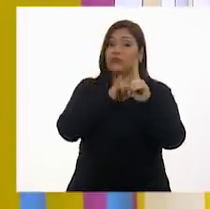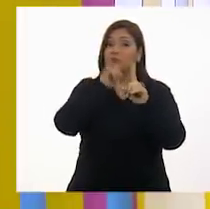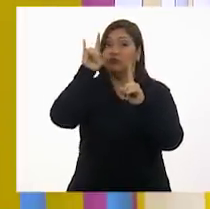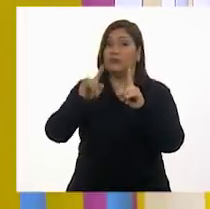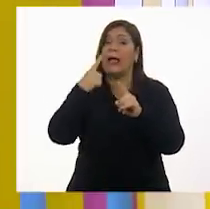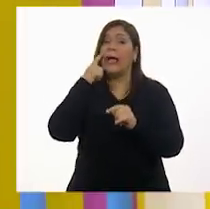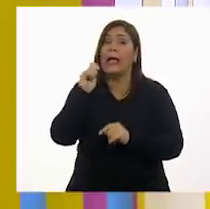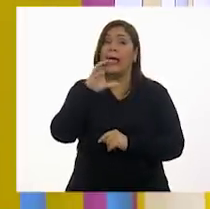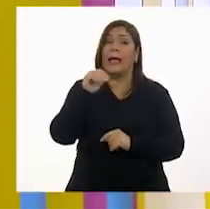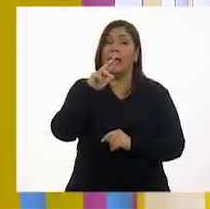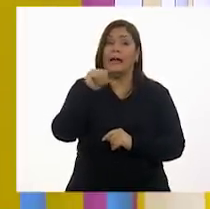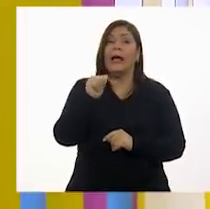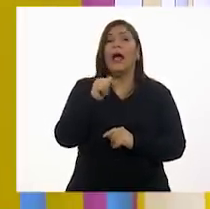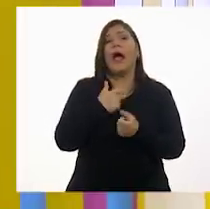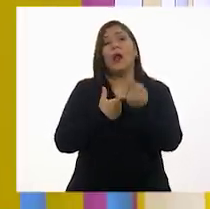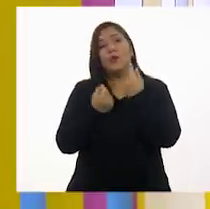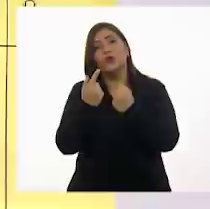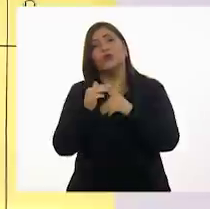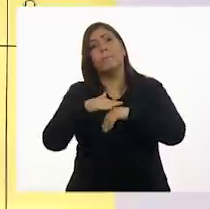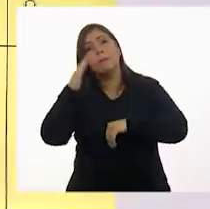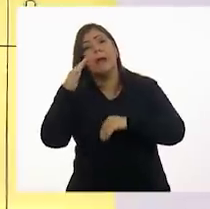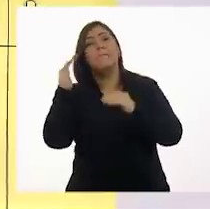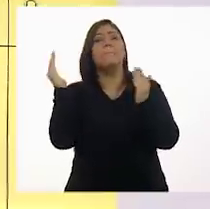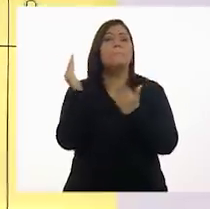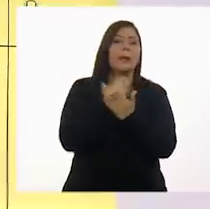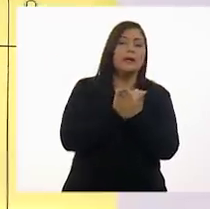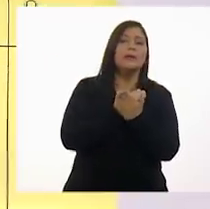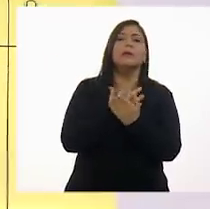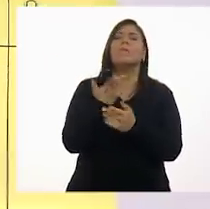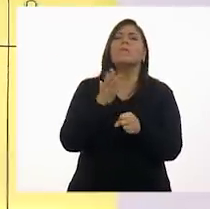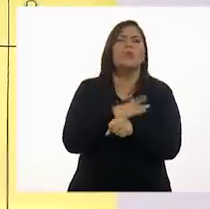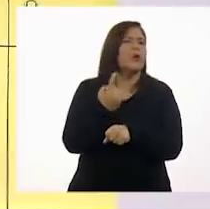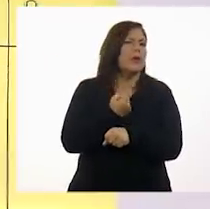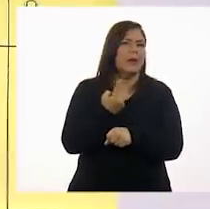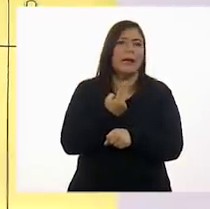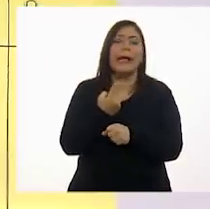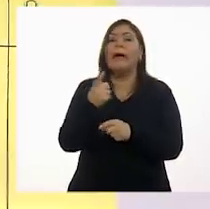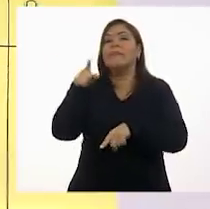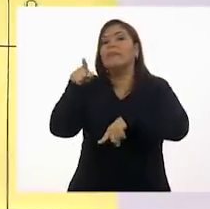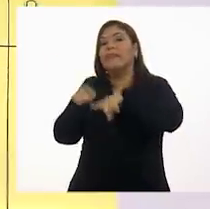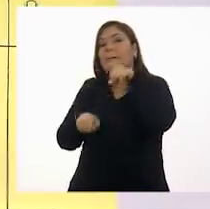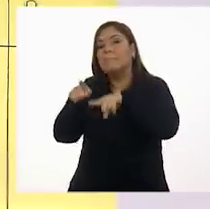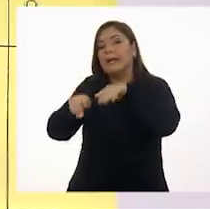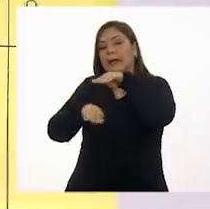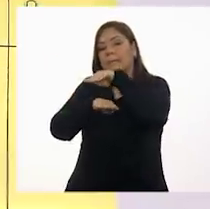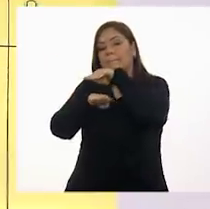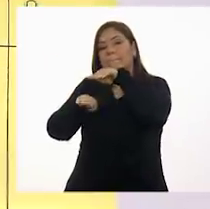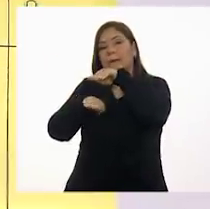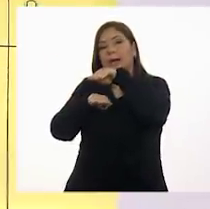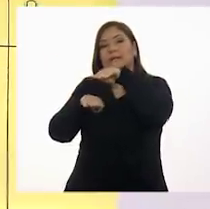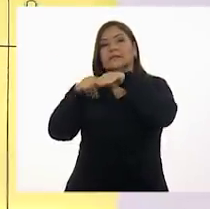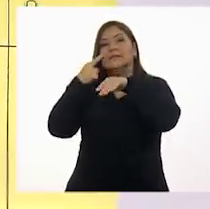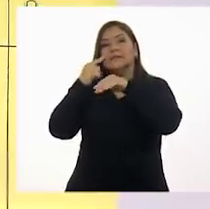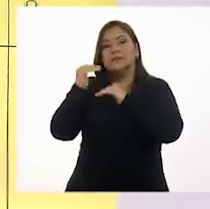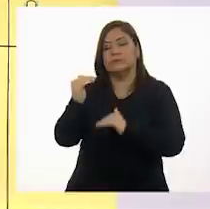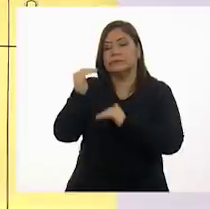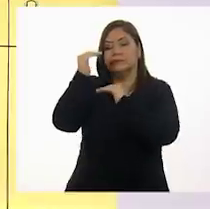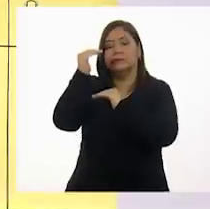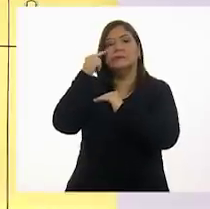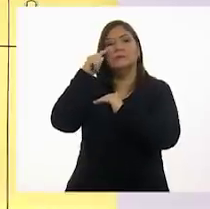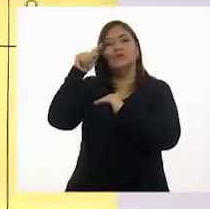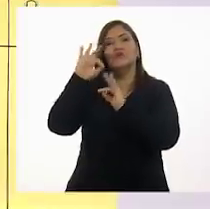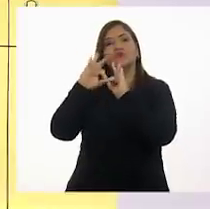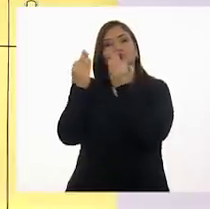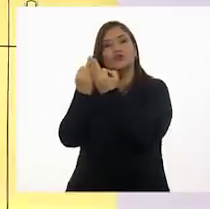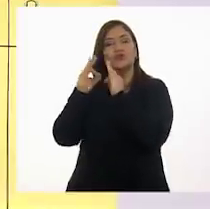y en otras tenemos menos? ¿Por qué será? Sí, porque depende de cuántos lados tienen sus bases. Ah, muy bien. Entonces quiere decir que como este